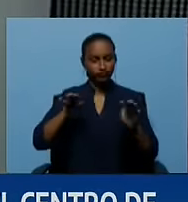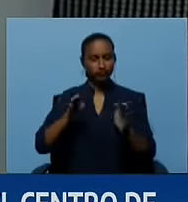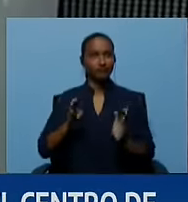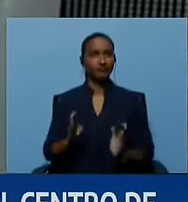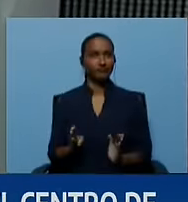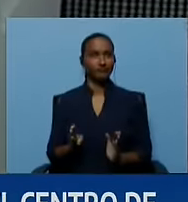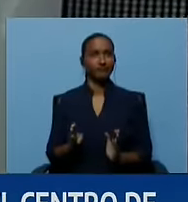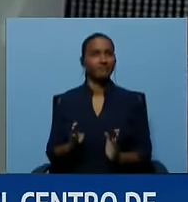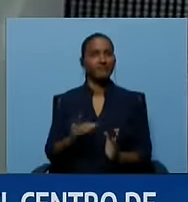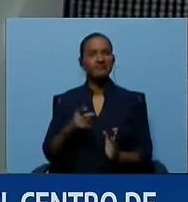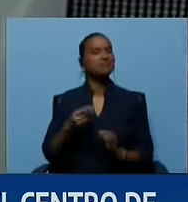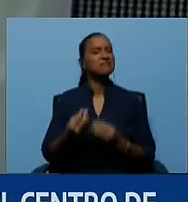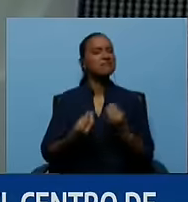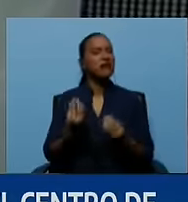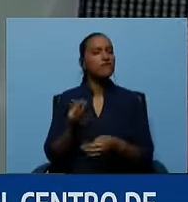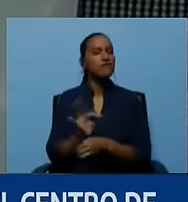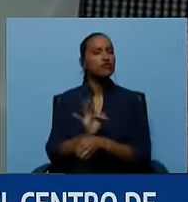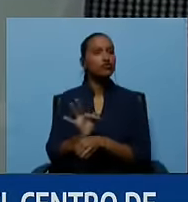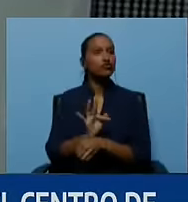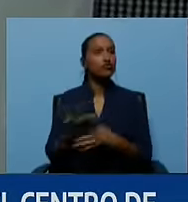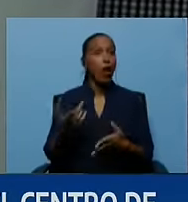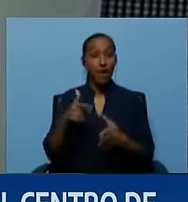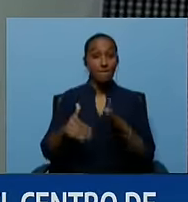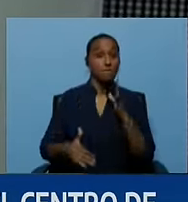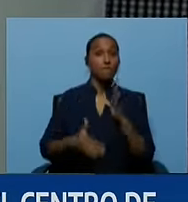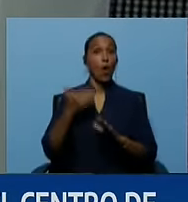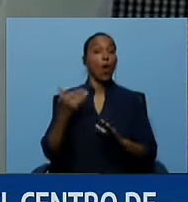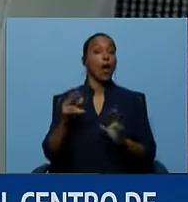que es muy versátil,